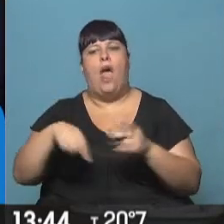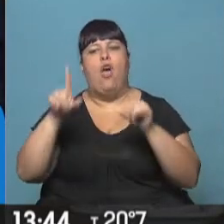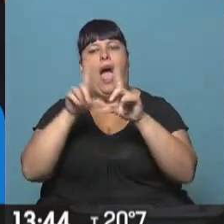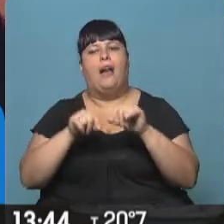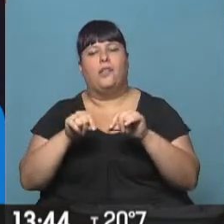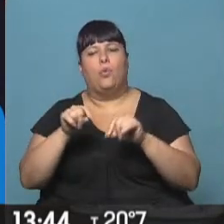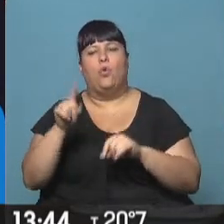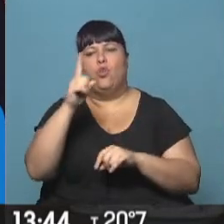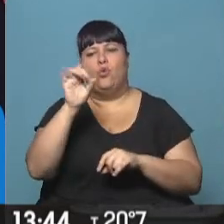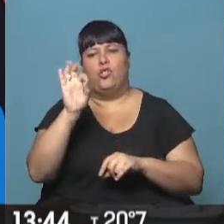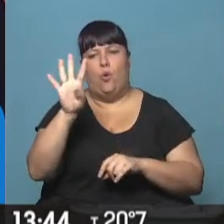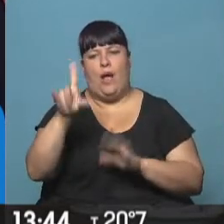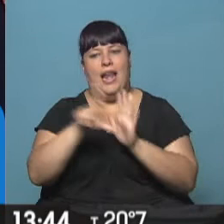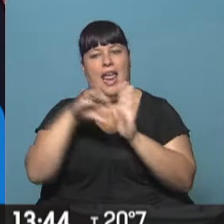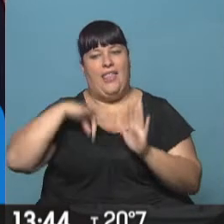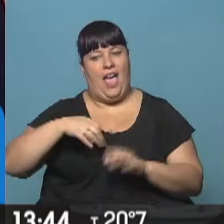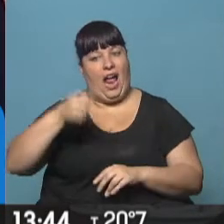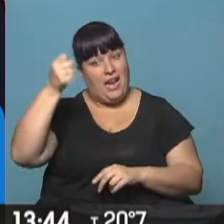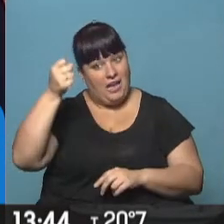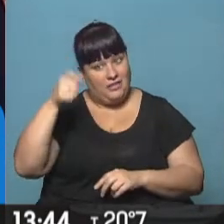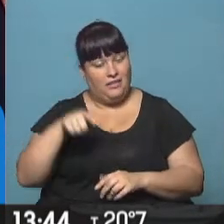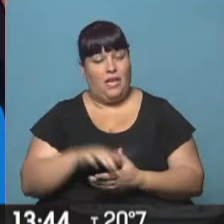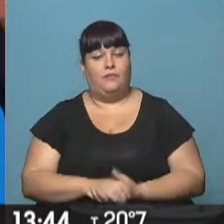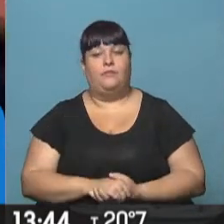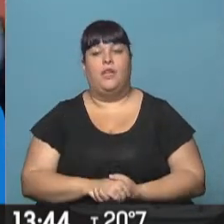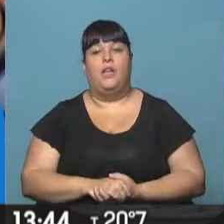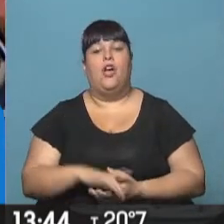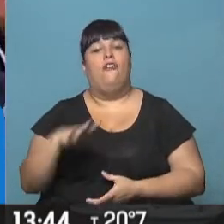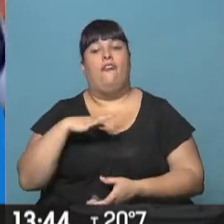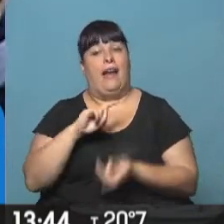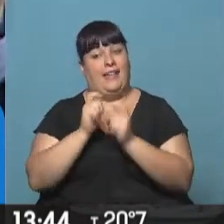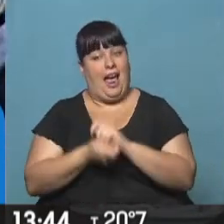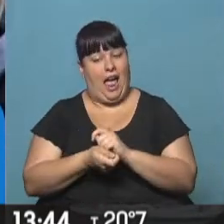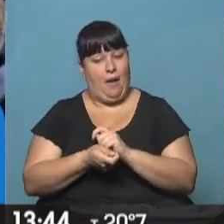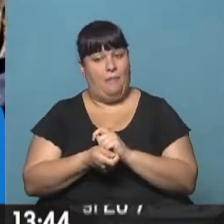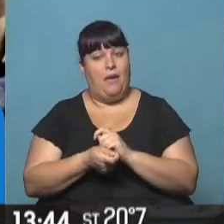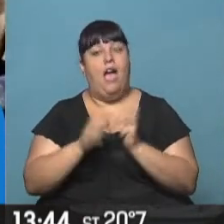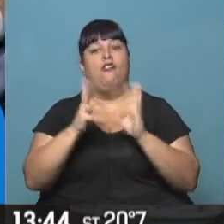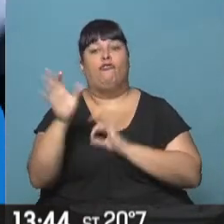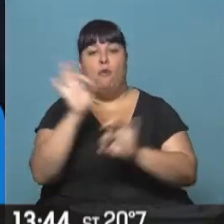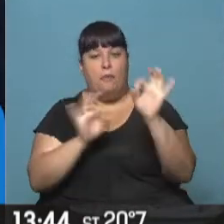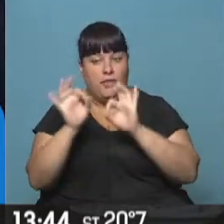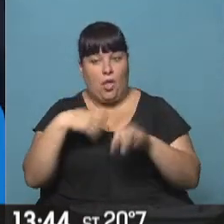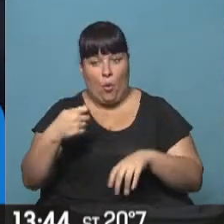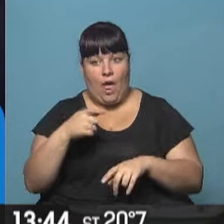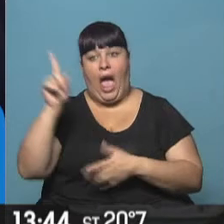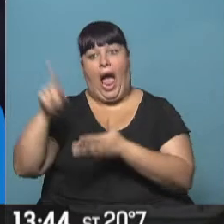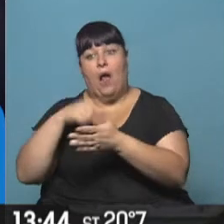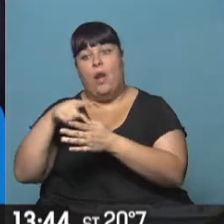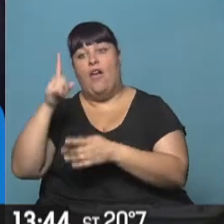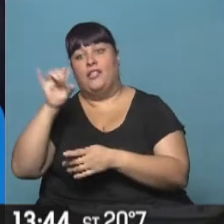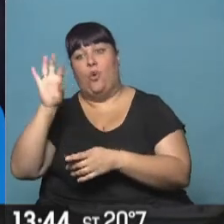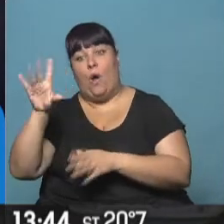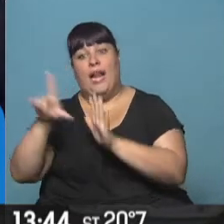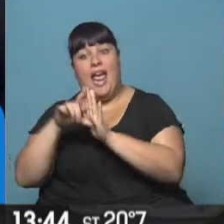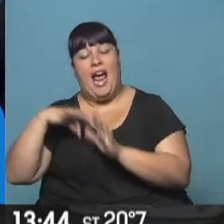artículo 104 de la Ley de Ganancias, sin modificar la fórmula previsional y habiendo derogado el artículo 104 de